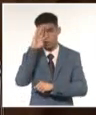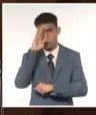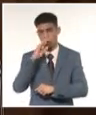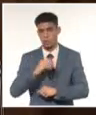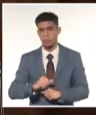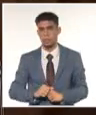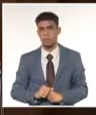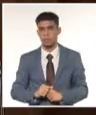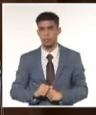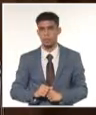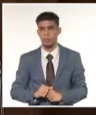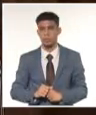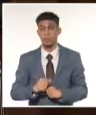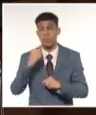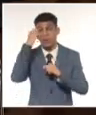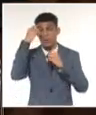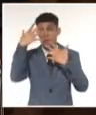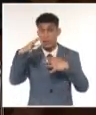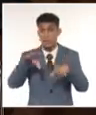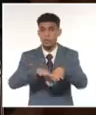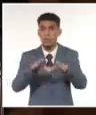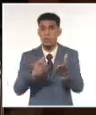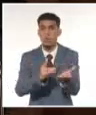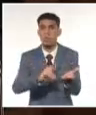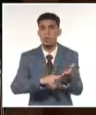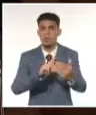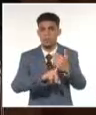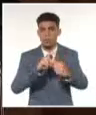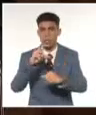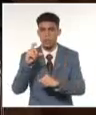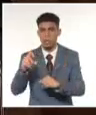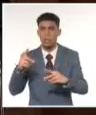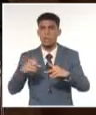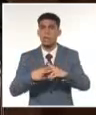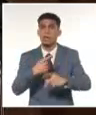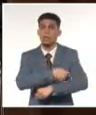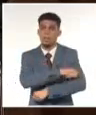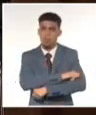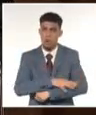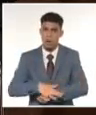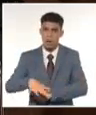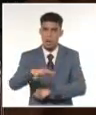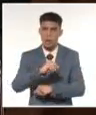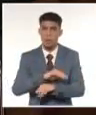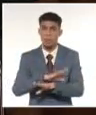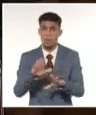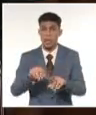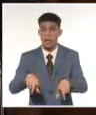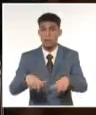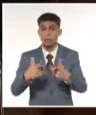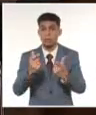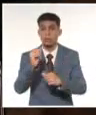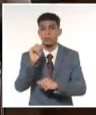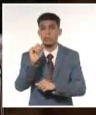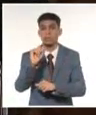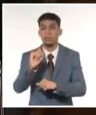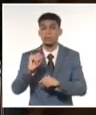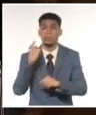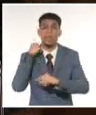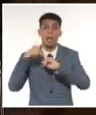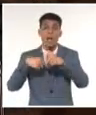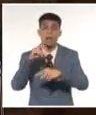Cubana. Felicitaciones a los militantes y a nuestro pueblo en vísperas del 2025.